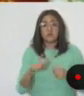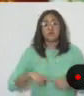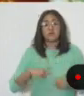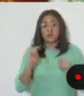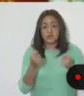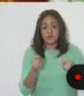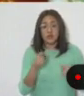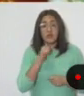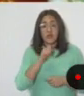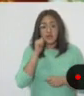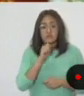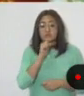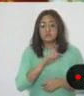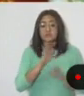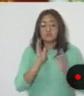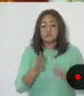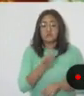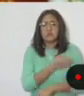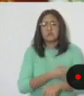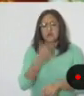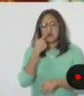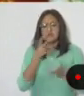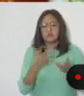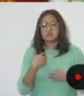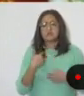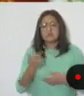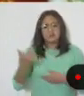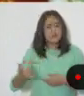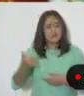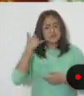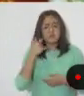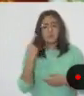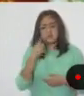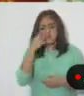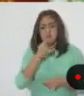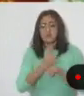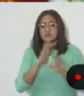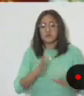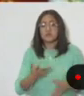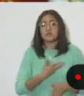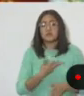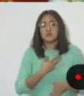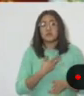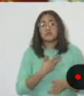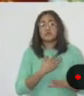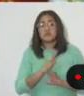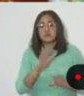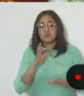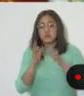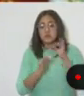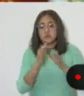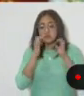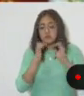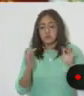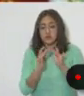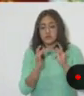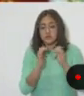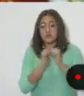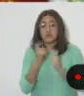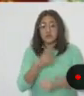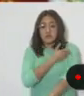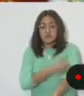Tamaulipas. Ayer mismo, por la tarde-noche, recibí la llamada de ellos para informarme que habían estado en comunicación con